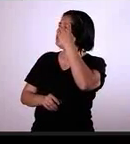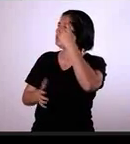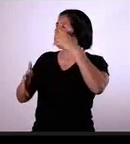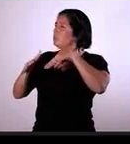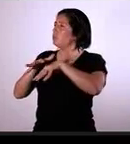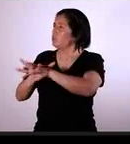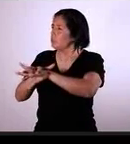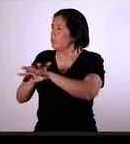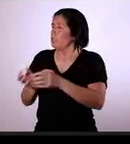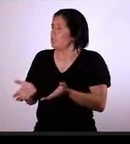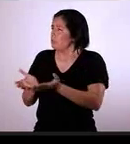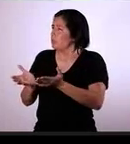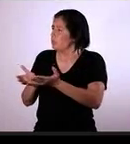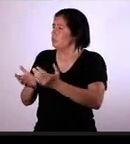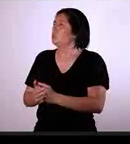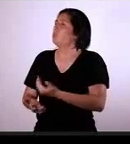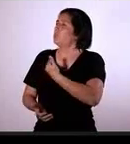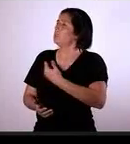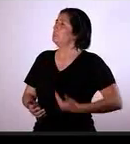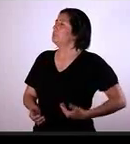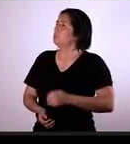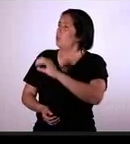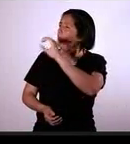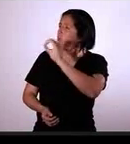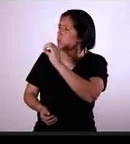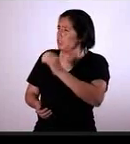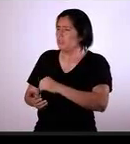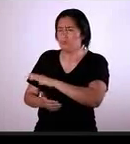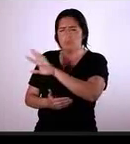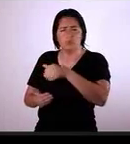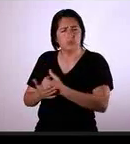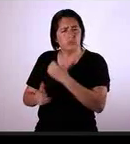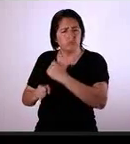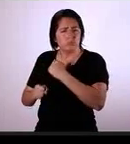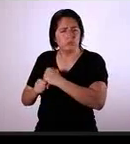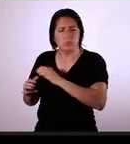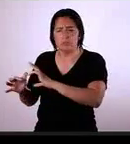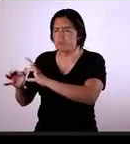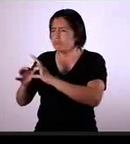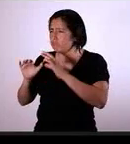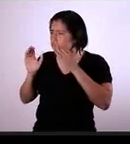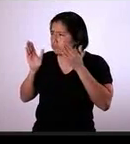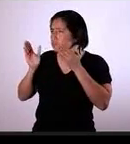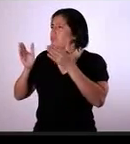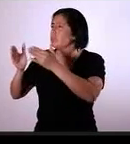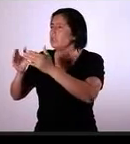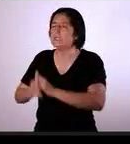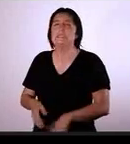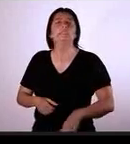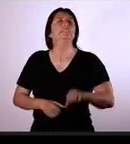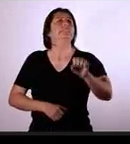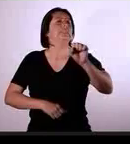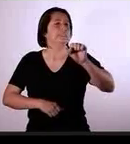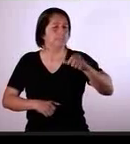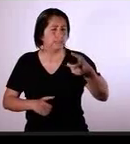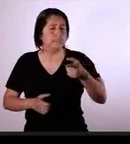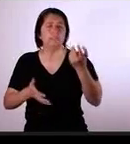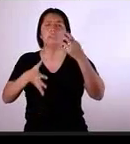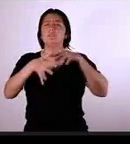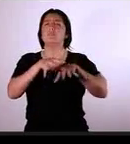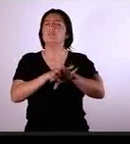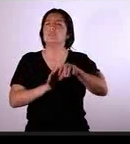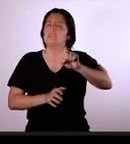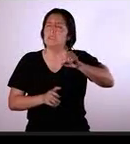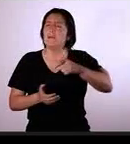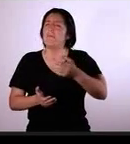presidente Ollantumala, pues hay que ponerse las pilas y todos trabajar en ese sentido. Así es. ¿No es cierto? Esta inclusión tiene